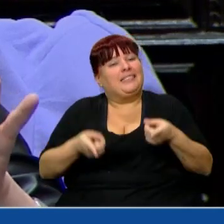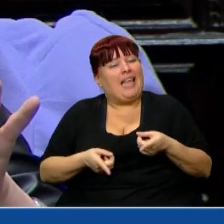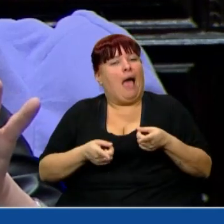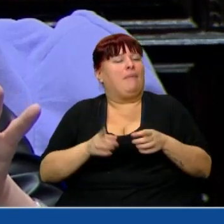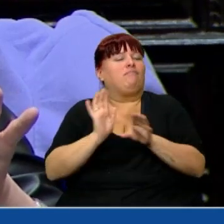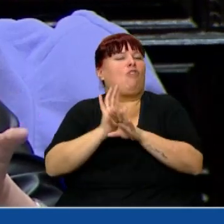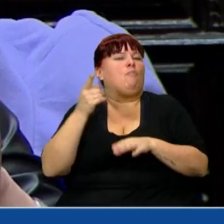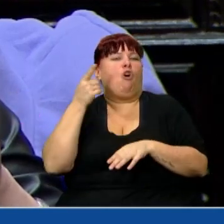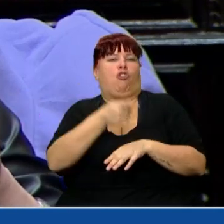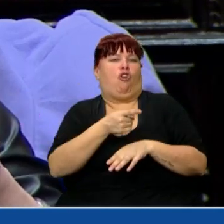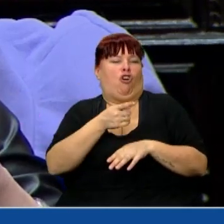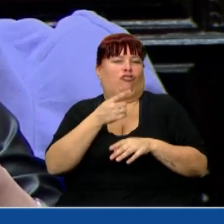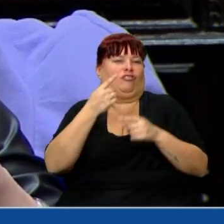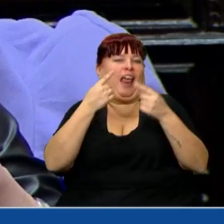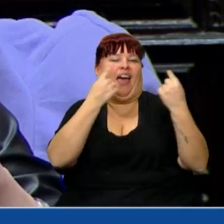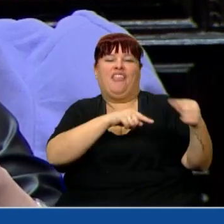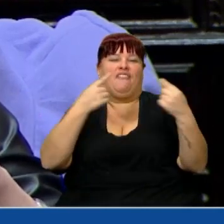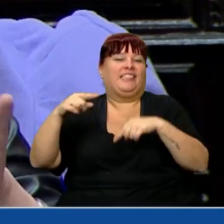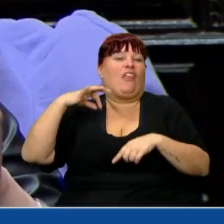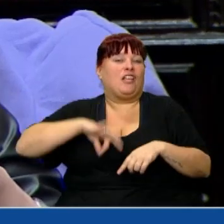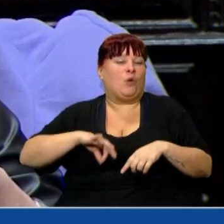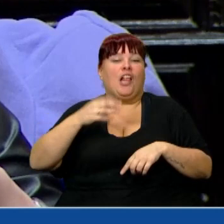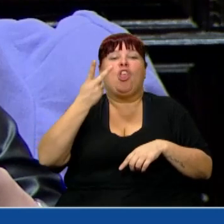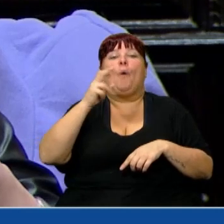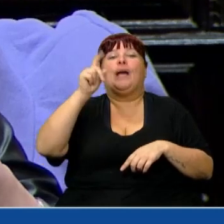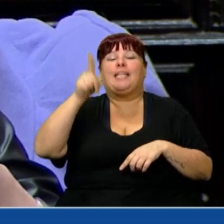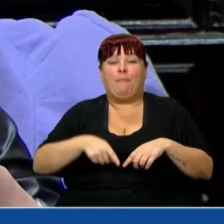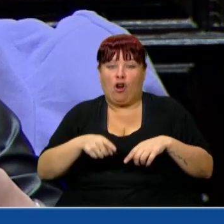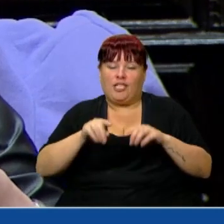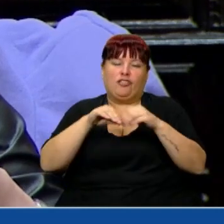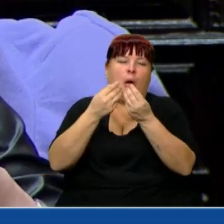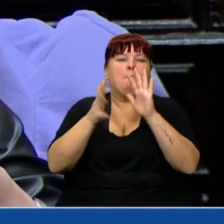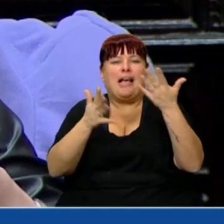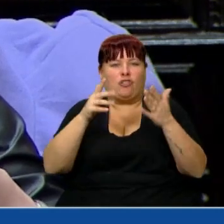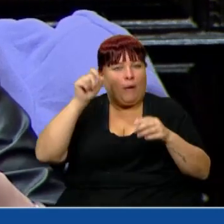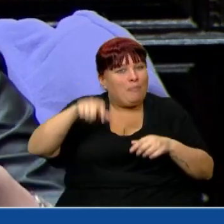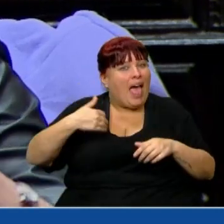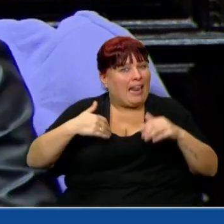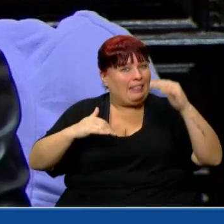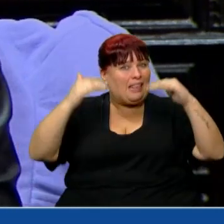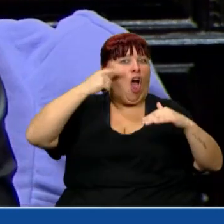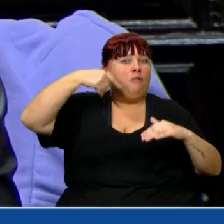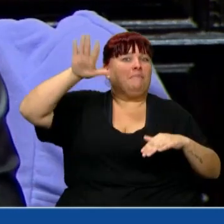atacan directamente a una diferencia salarial que ronda entre un 20% en promedio en la Argentina.